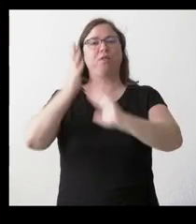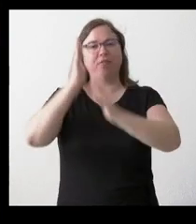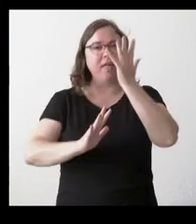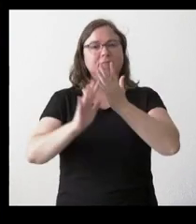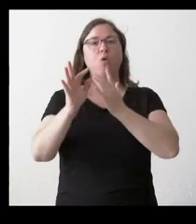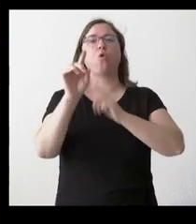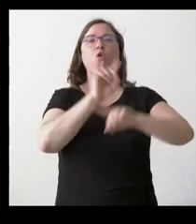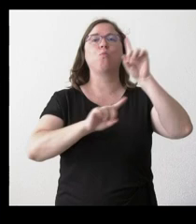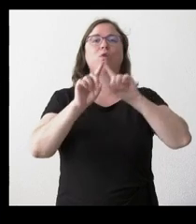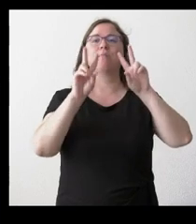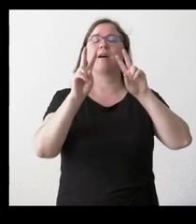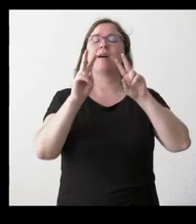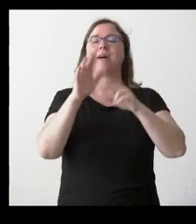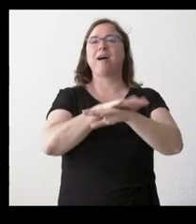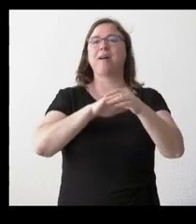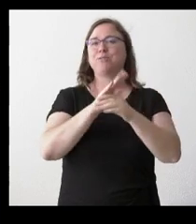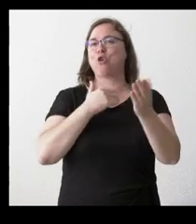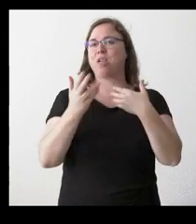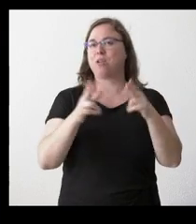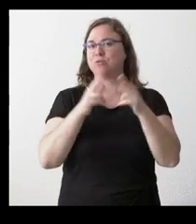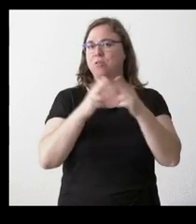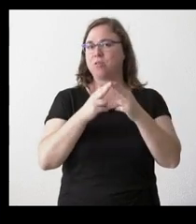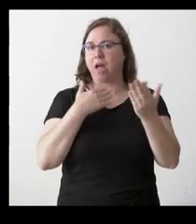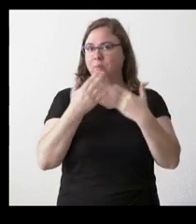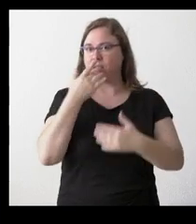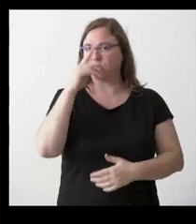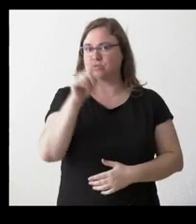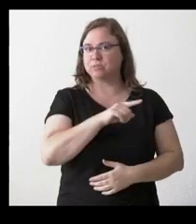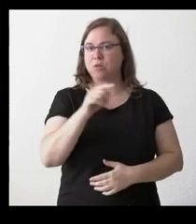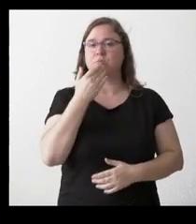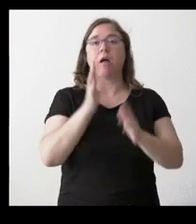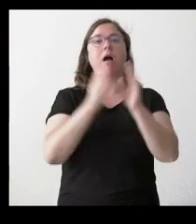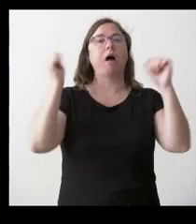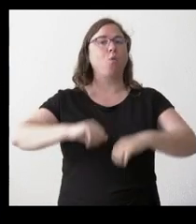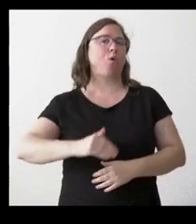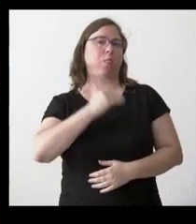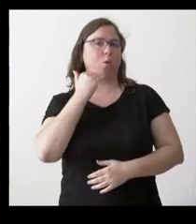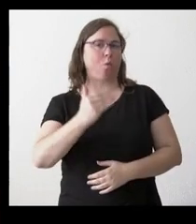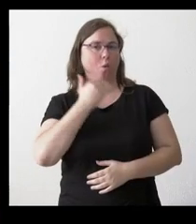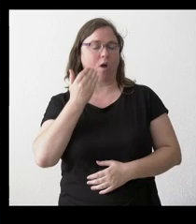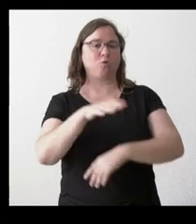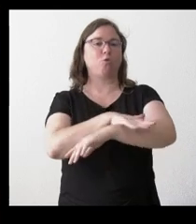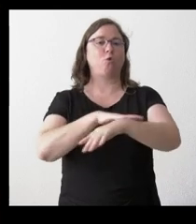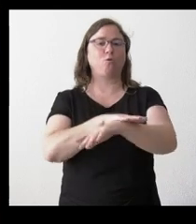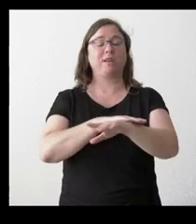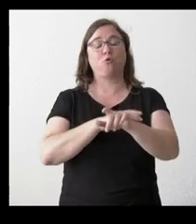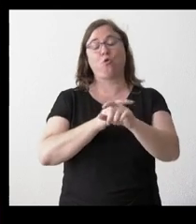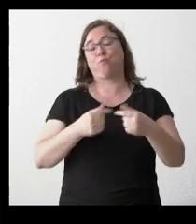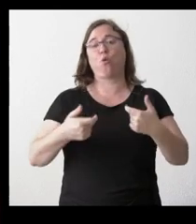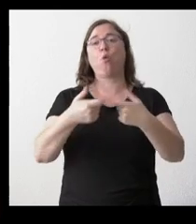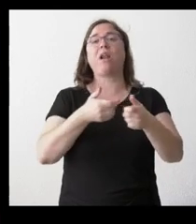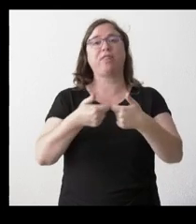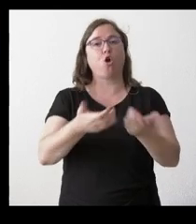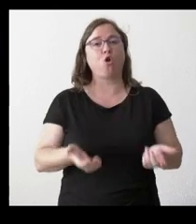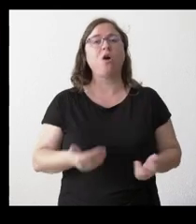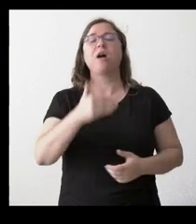diálogo social. No sé si también se ha abordado esa situación y si se ha acordado algo en el Gobierno de coalición respecto a los